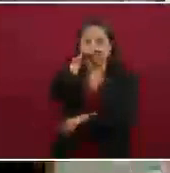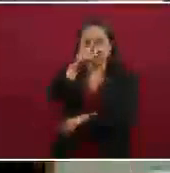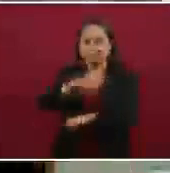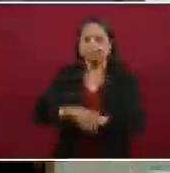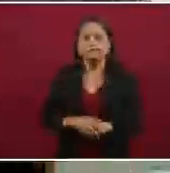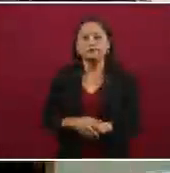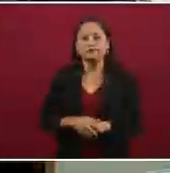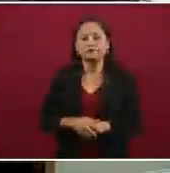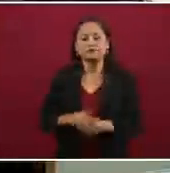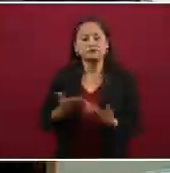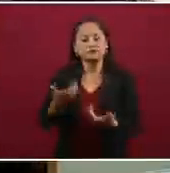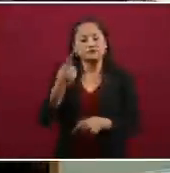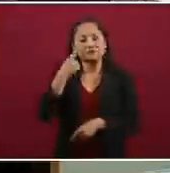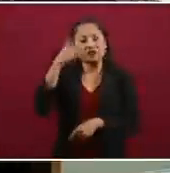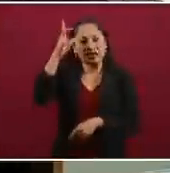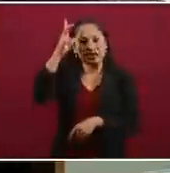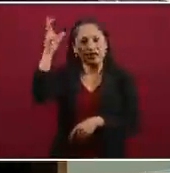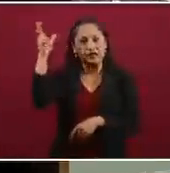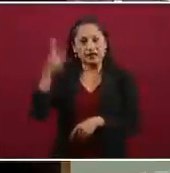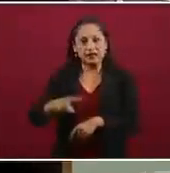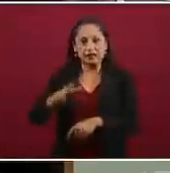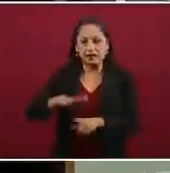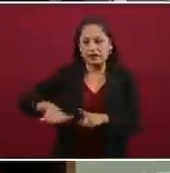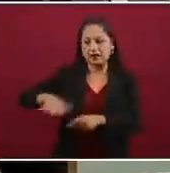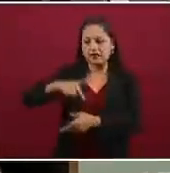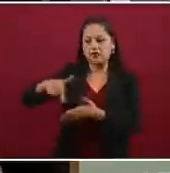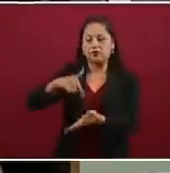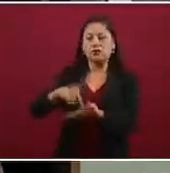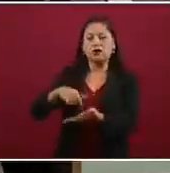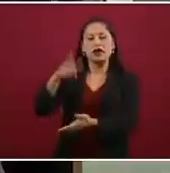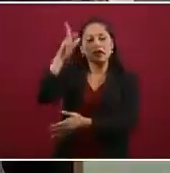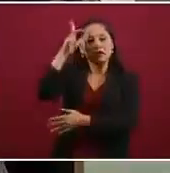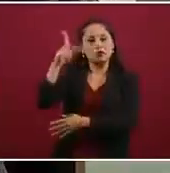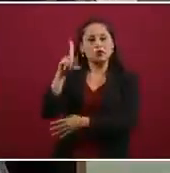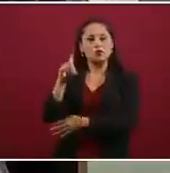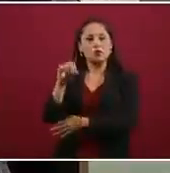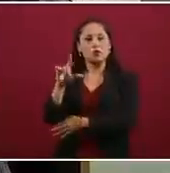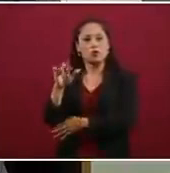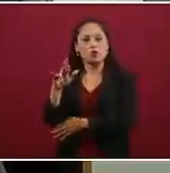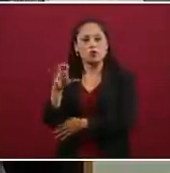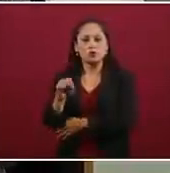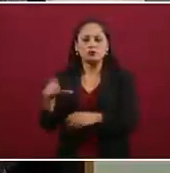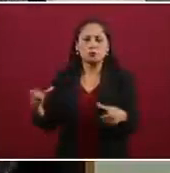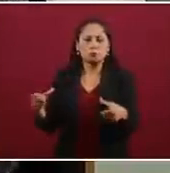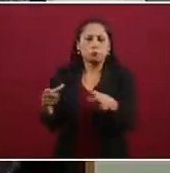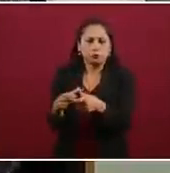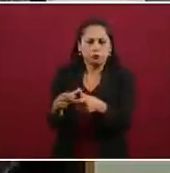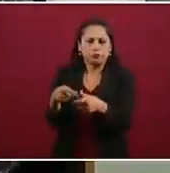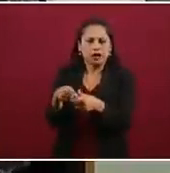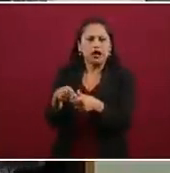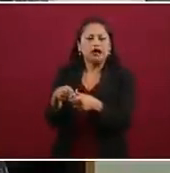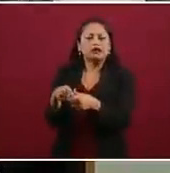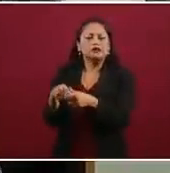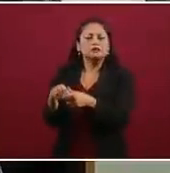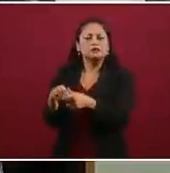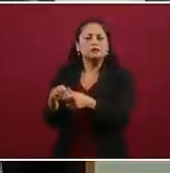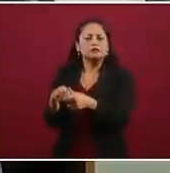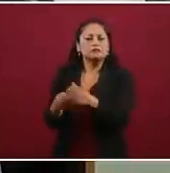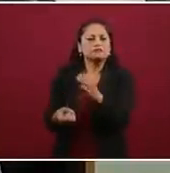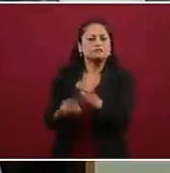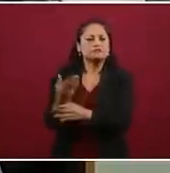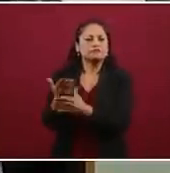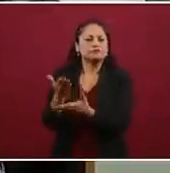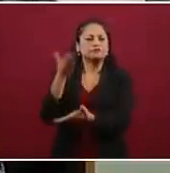Hidalgo sale de Dolores, que es una población de escasa importancia, hacia San Miguel, que es central en la Ruta de la